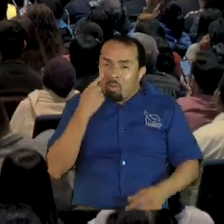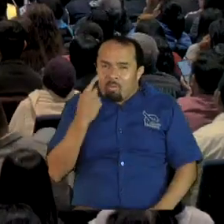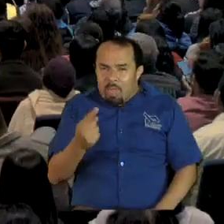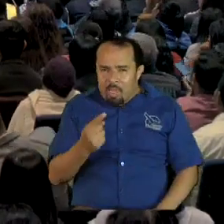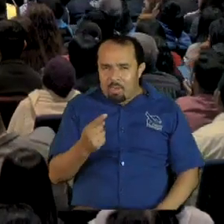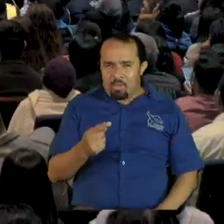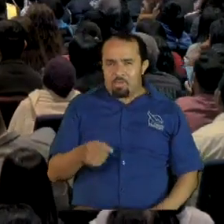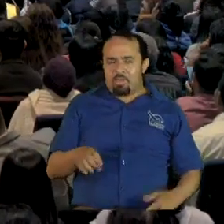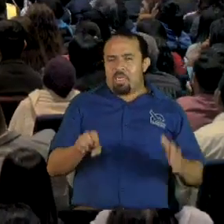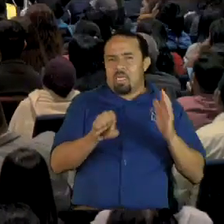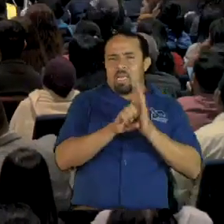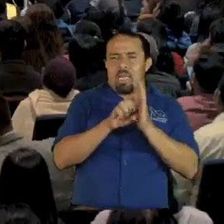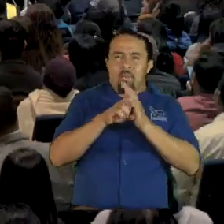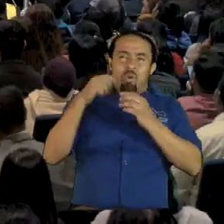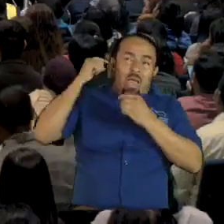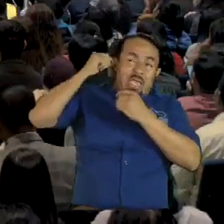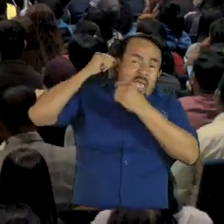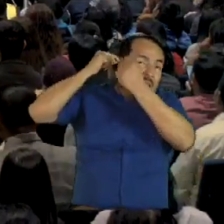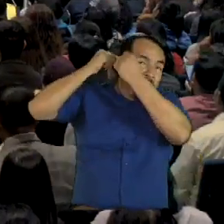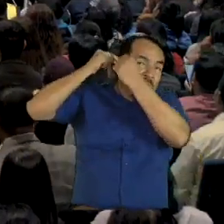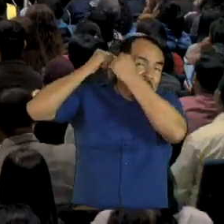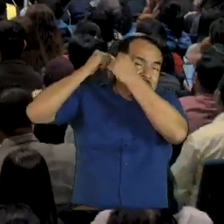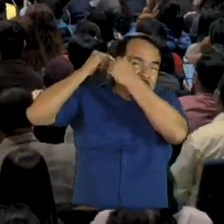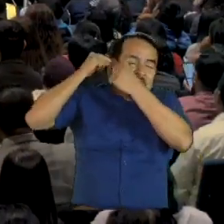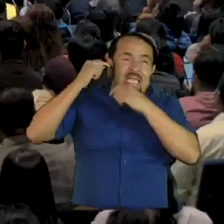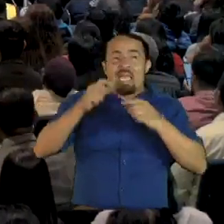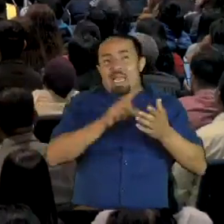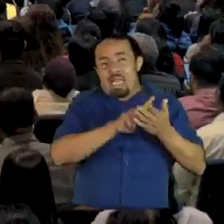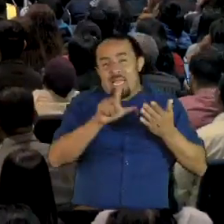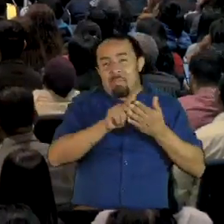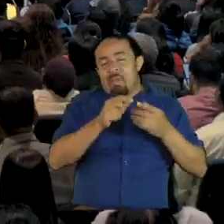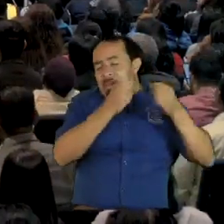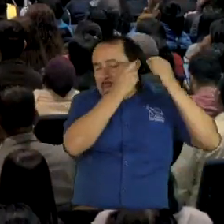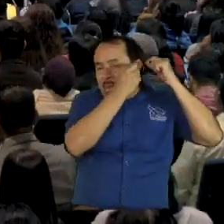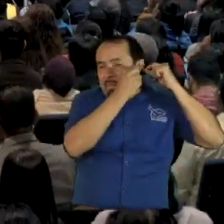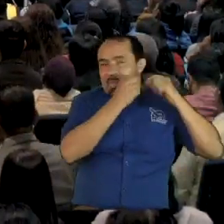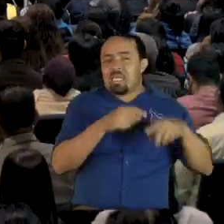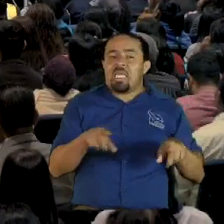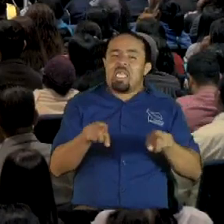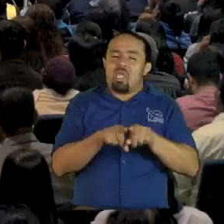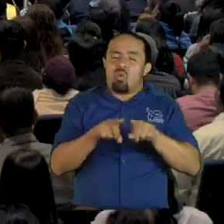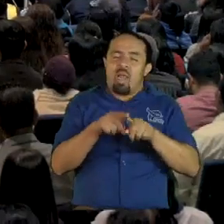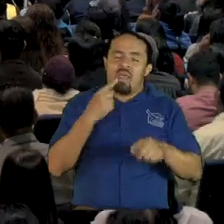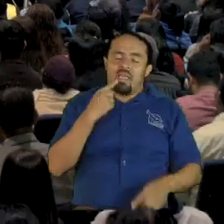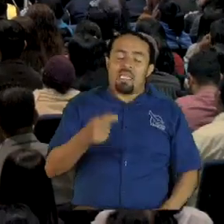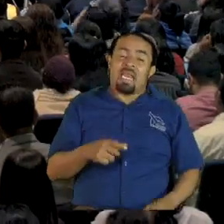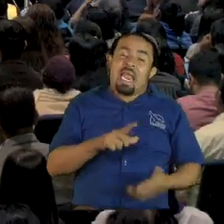¿Sí o no? Que tienen algodoncito. En algunos lugares les dicen cotonetes.